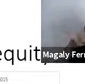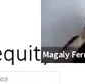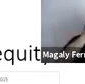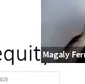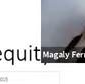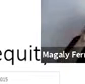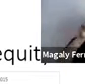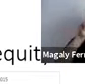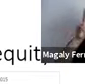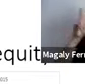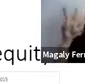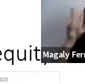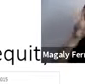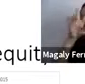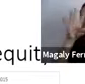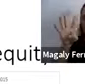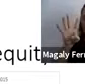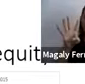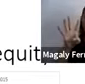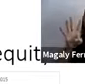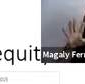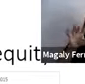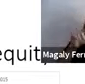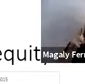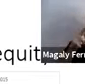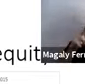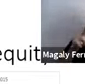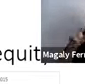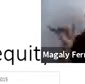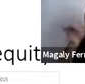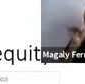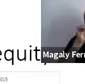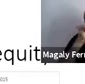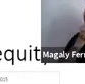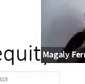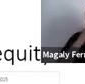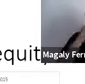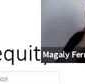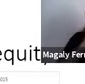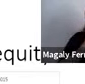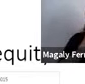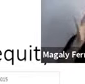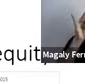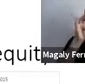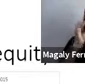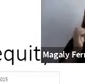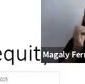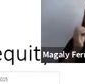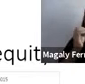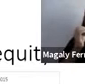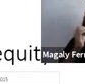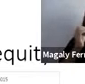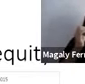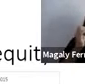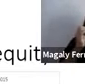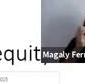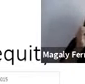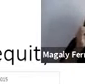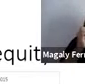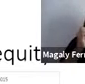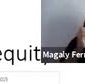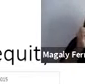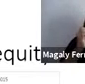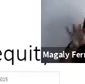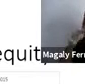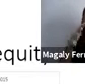33, 34, 30, estamos en prácticamente desde los años 80 y mediados de